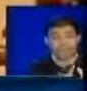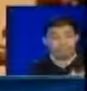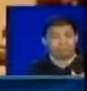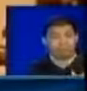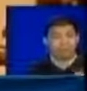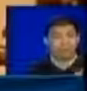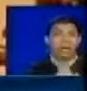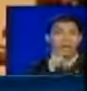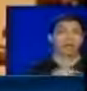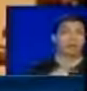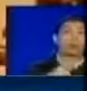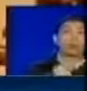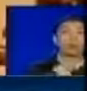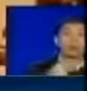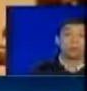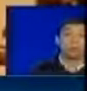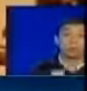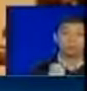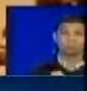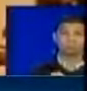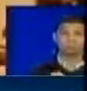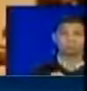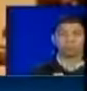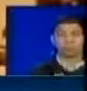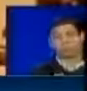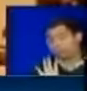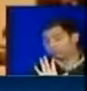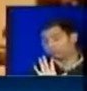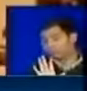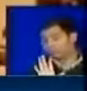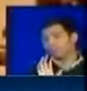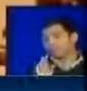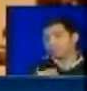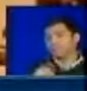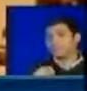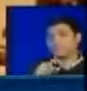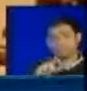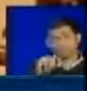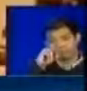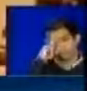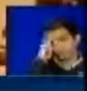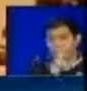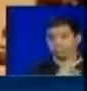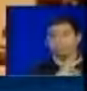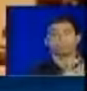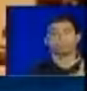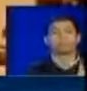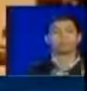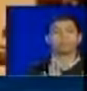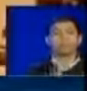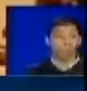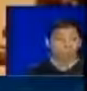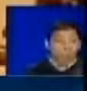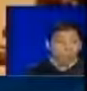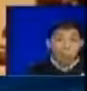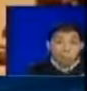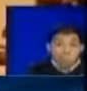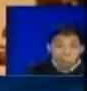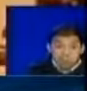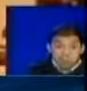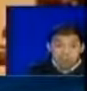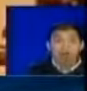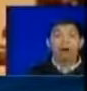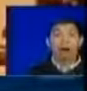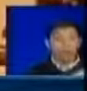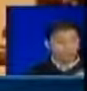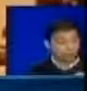que sea. Si a algunos no les gusta, pues se cambia. Pero mientras la ley exista y esté